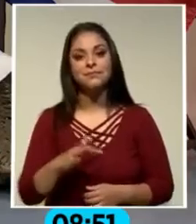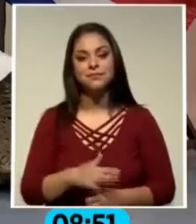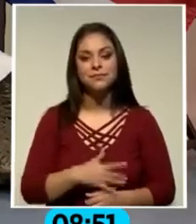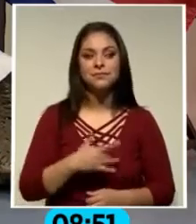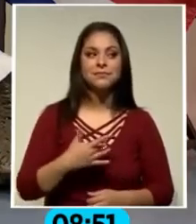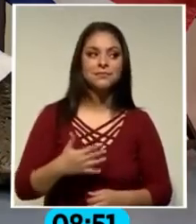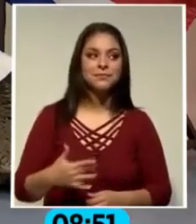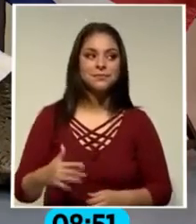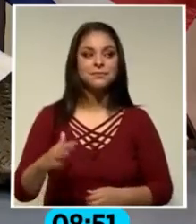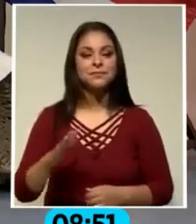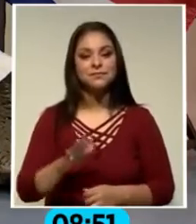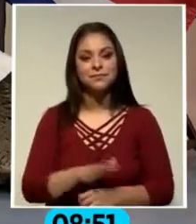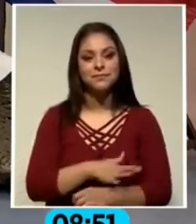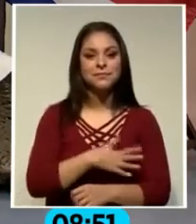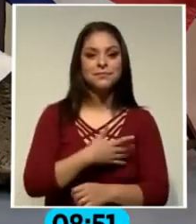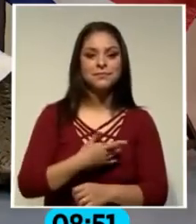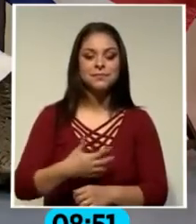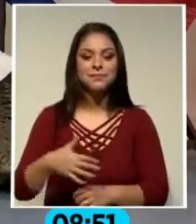Matilda,